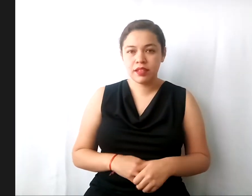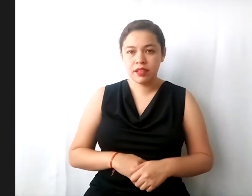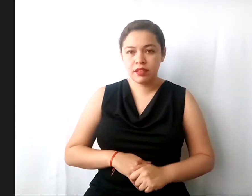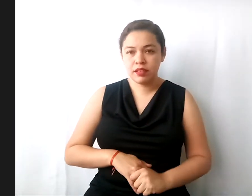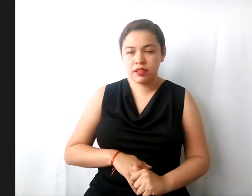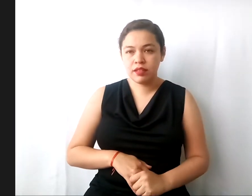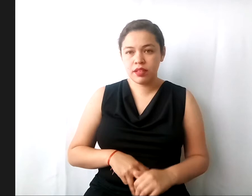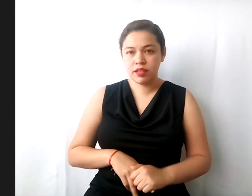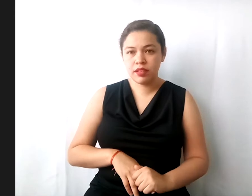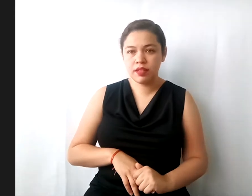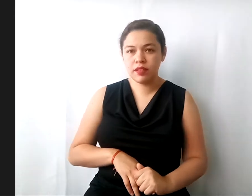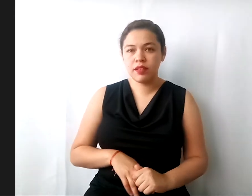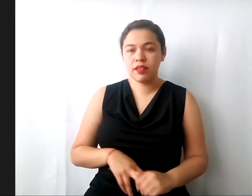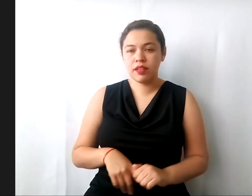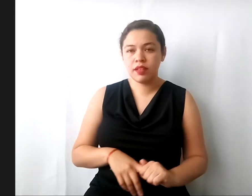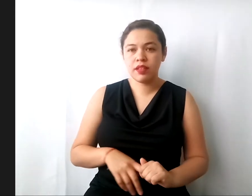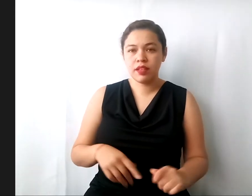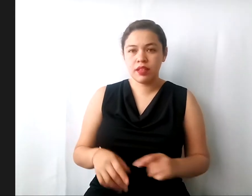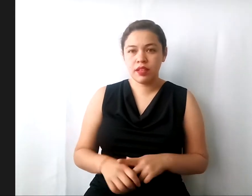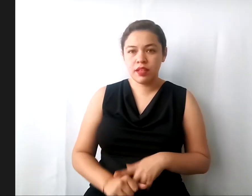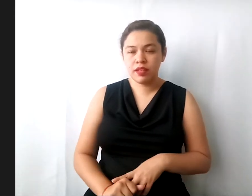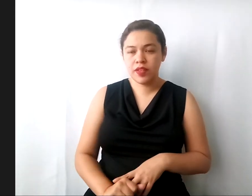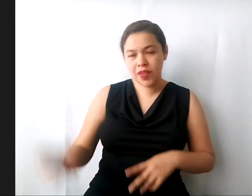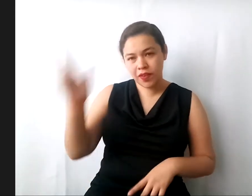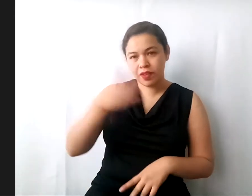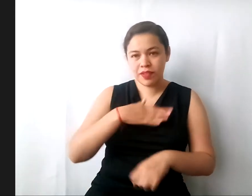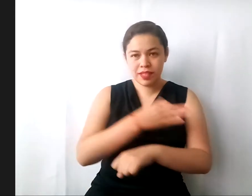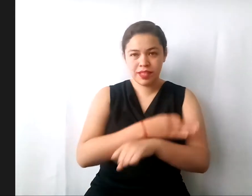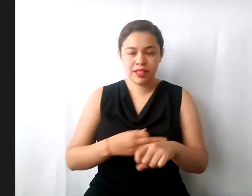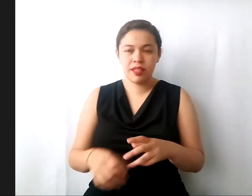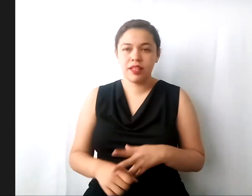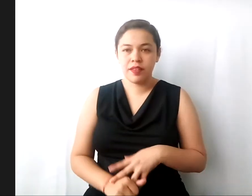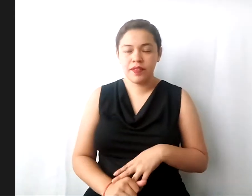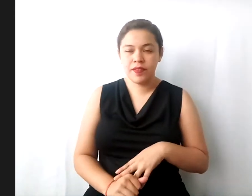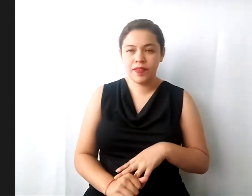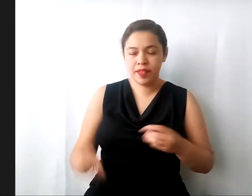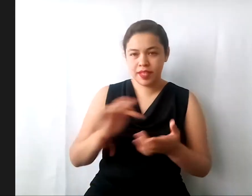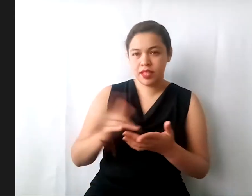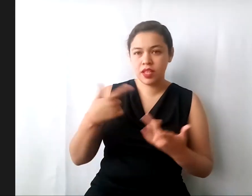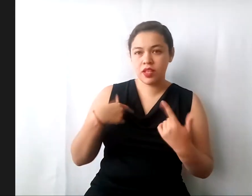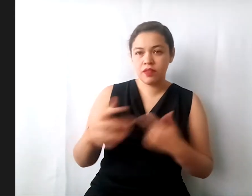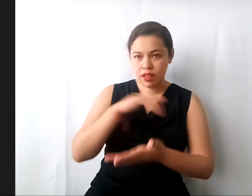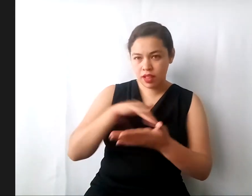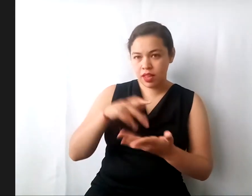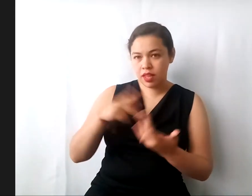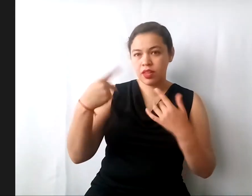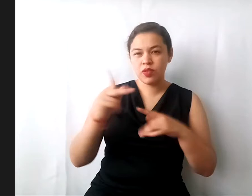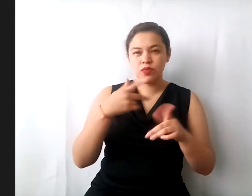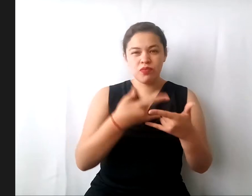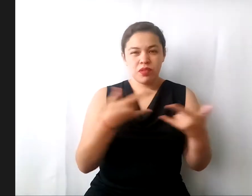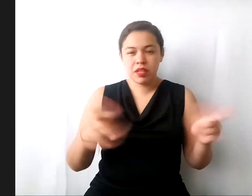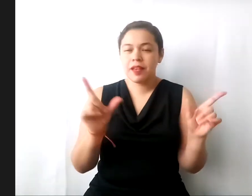Antes de iniciar con esta sesión, me voy a Hola, buenas tardes. Muchas gracias, maestro. Me voy a permitir leer su semblanza de manera